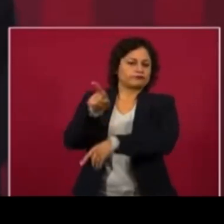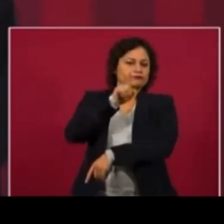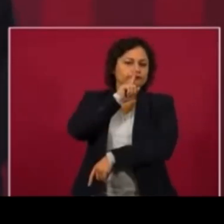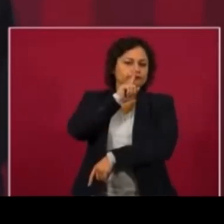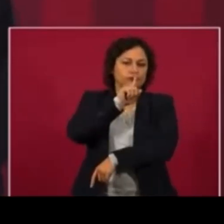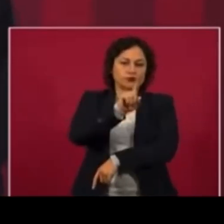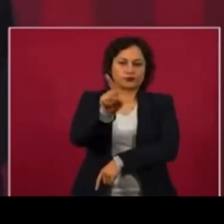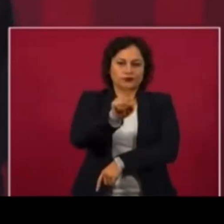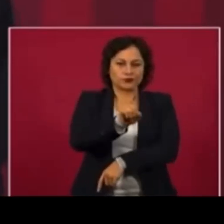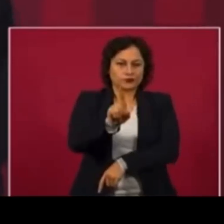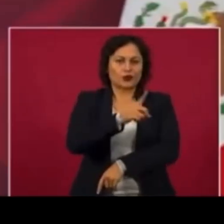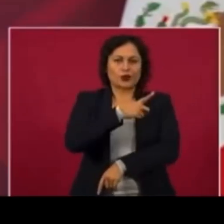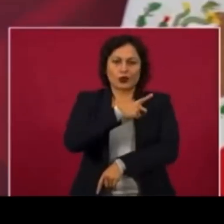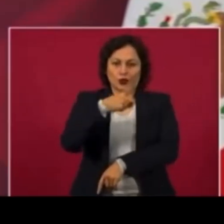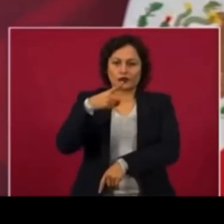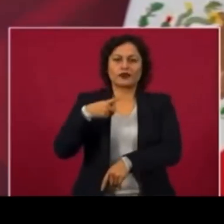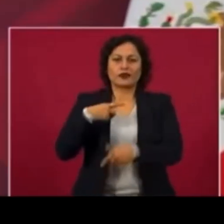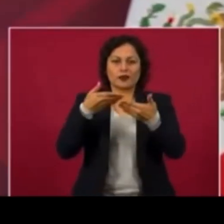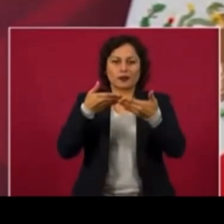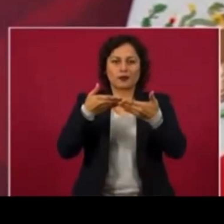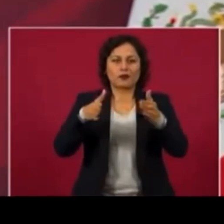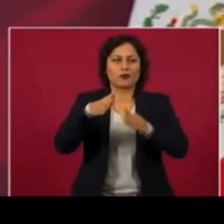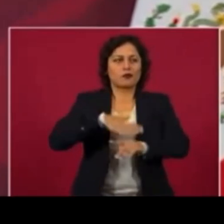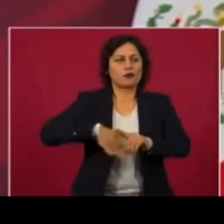La vida pública tiene que ser cada vez más pública